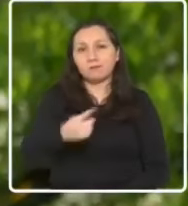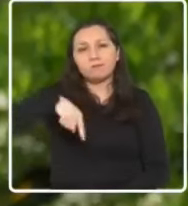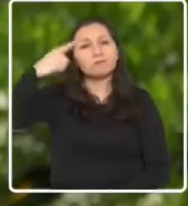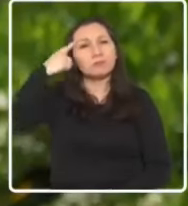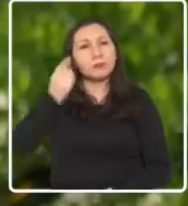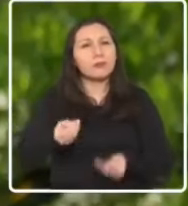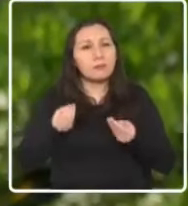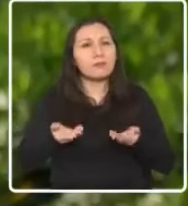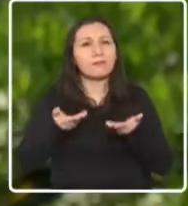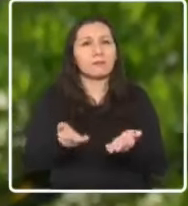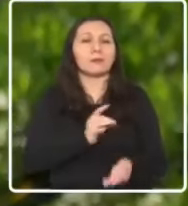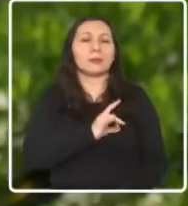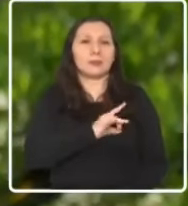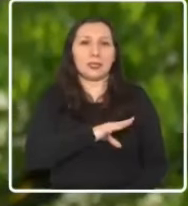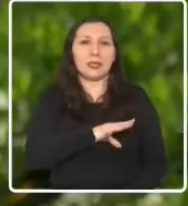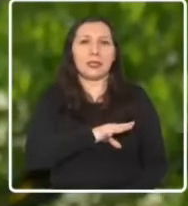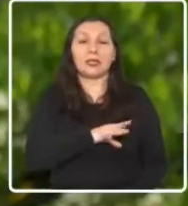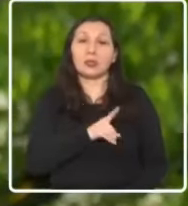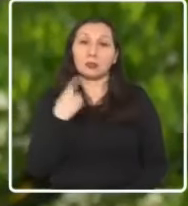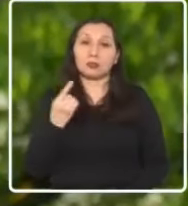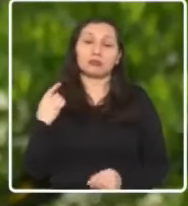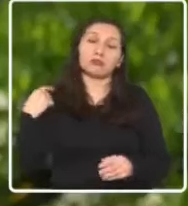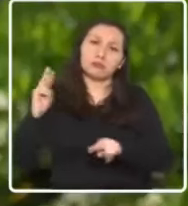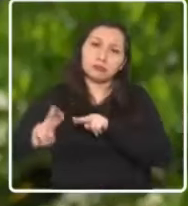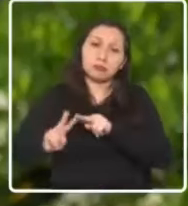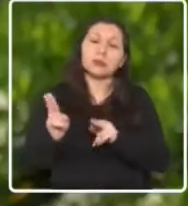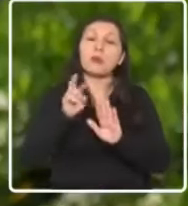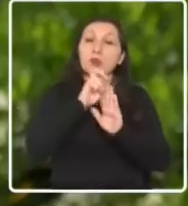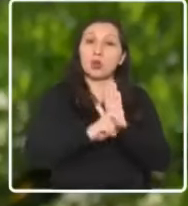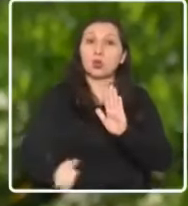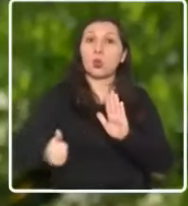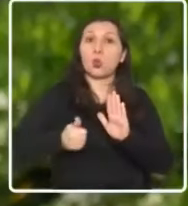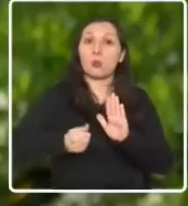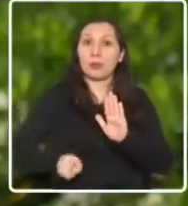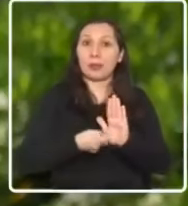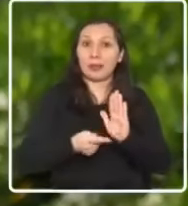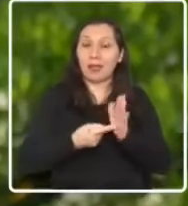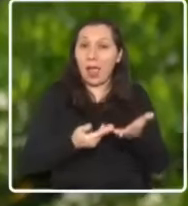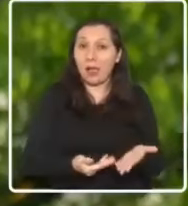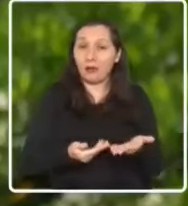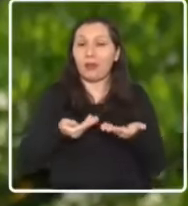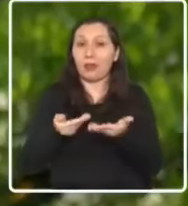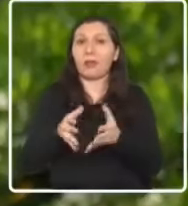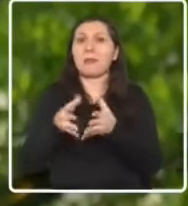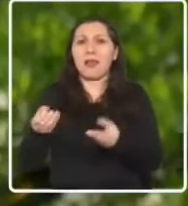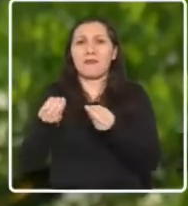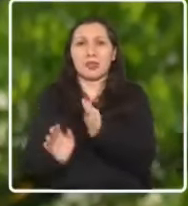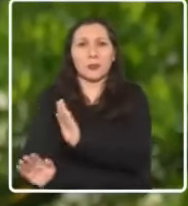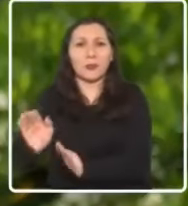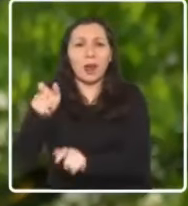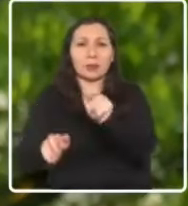Pensemos en el bien de Chile. Y como lo hemos hecho en este proyecto de cumplimiento tributario que va a traer más bienestar a